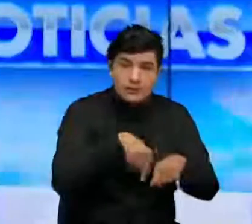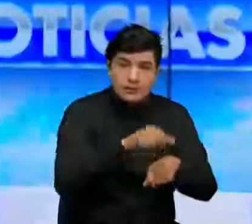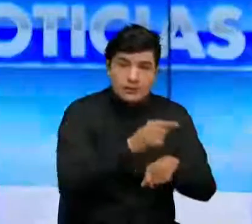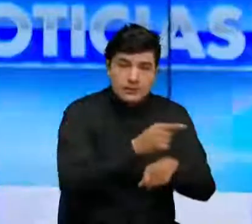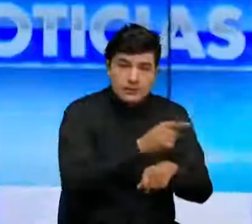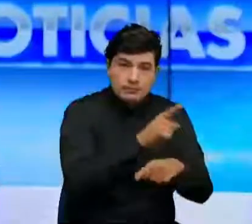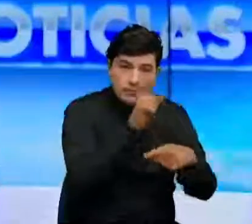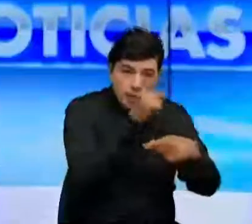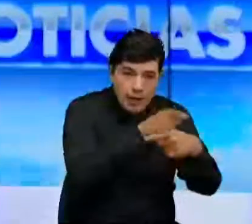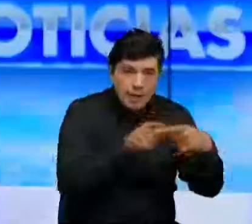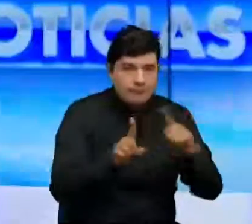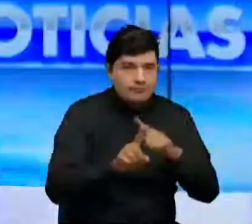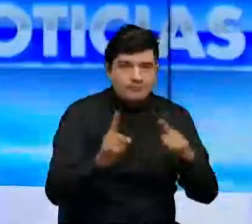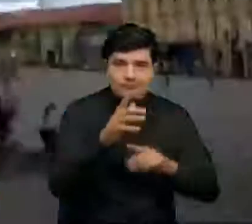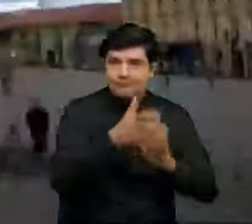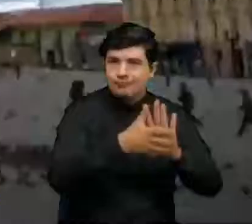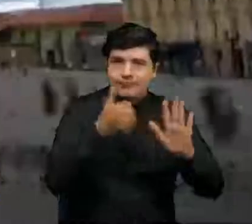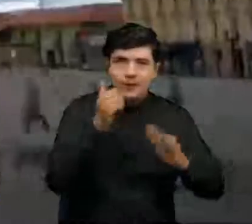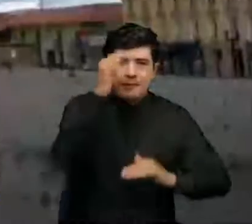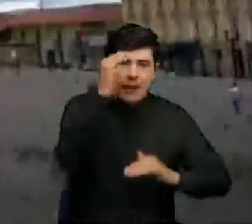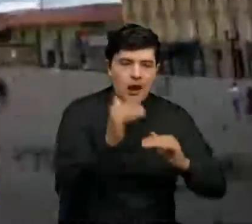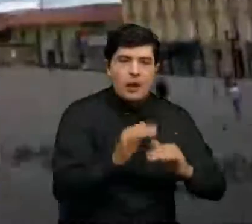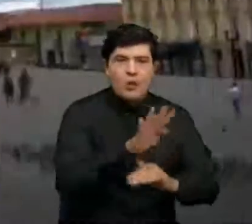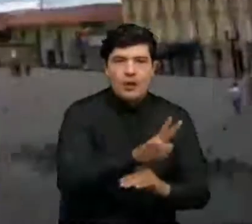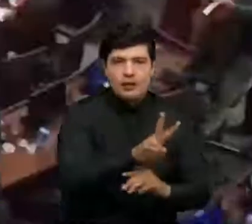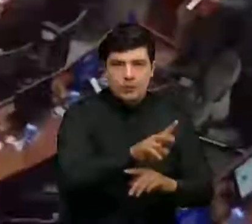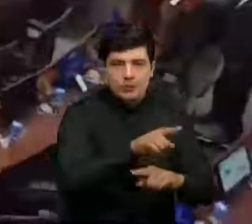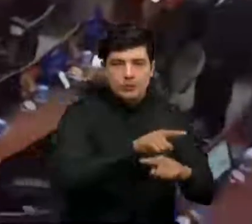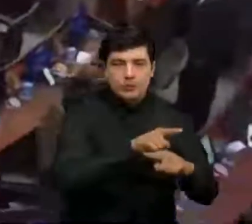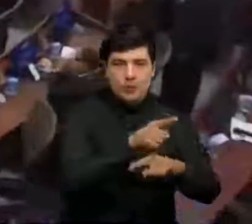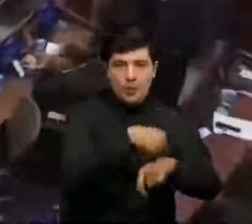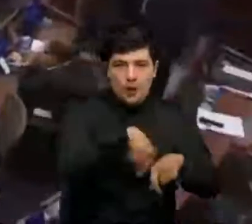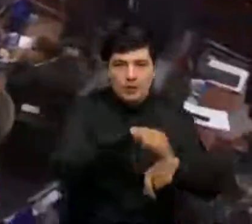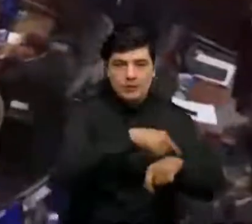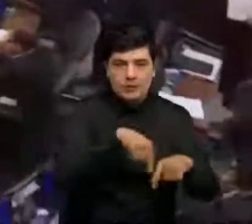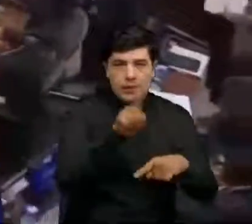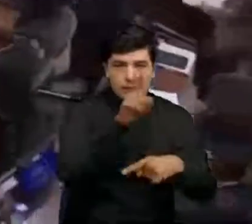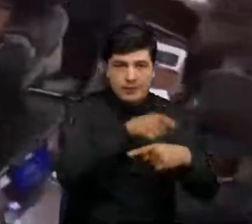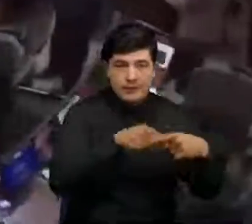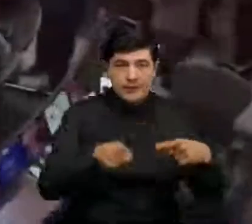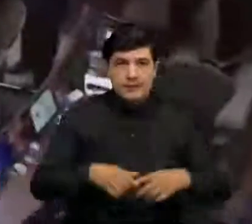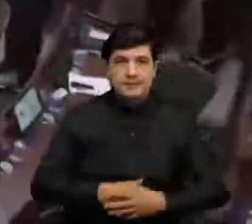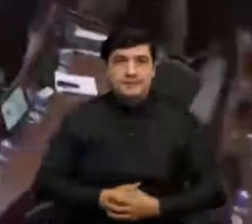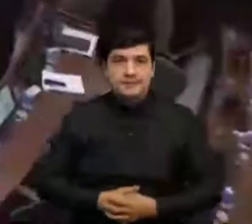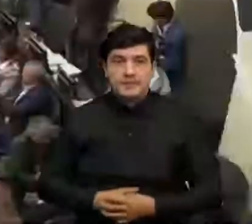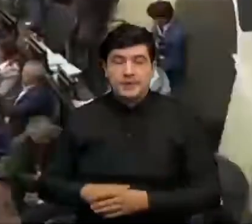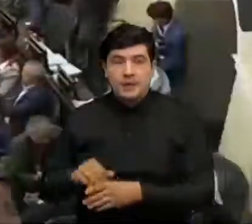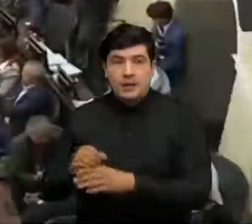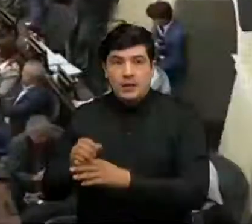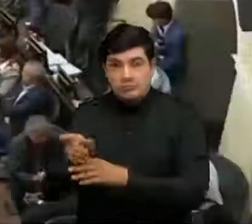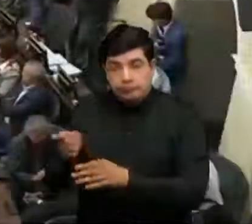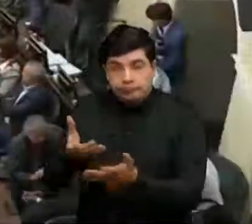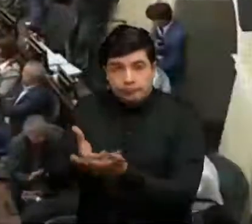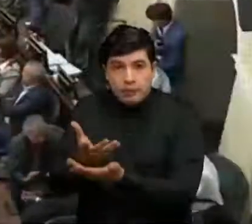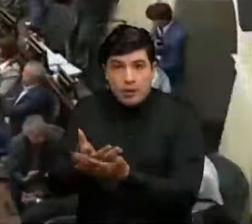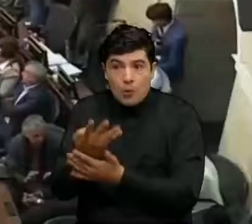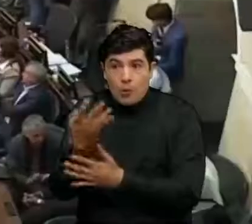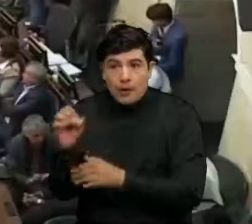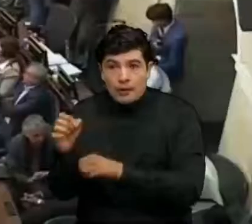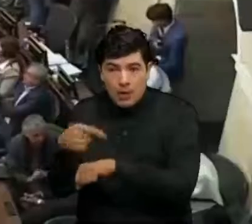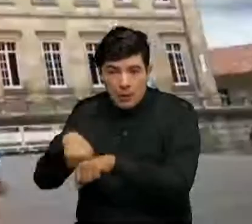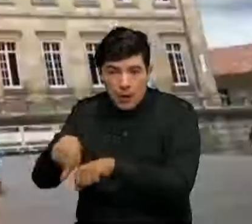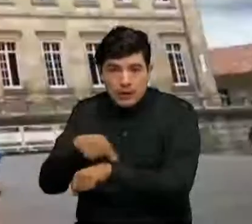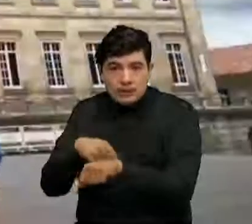42 a la semana. Aunque la recomendación de la Organización Internacional del Trabajo es de 40 horas, este